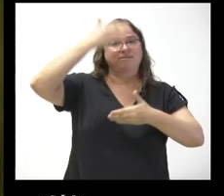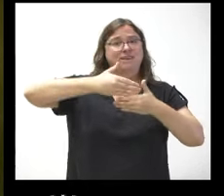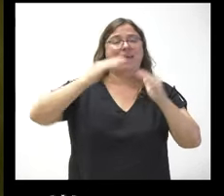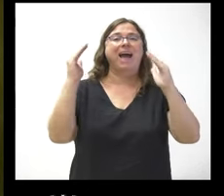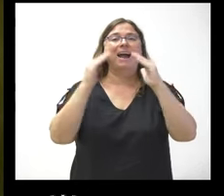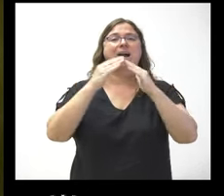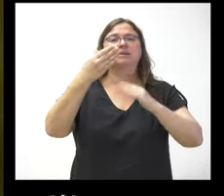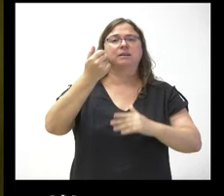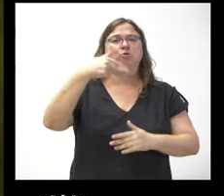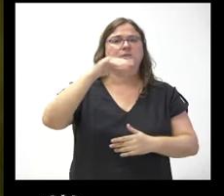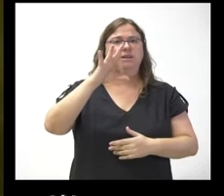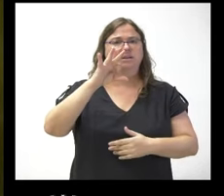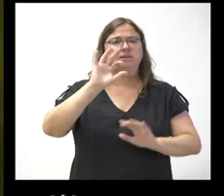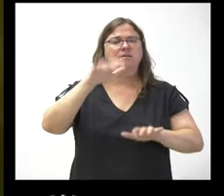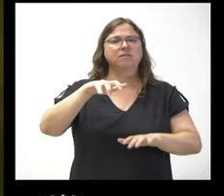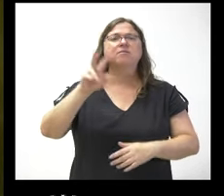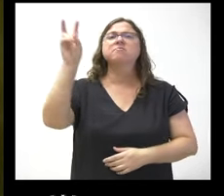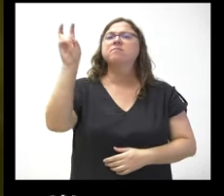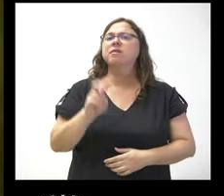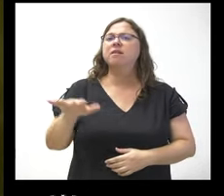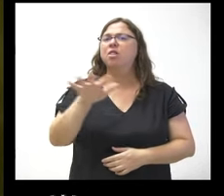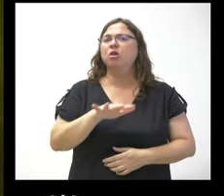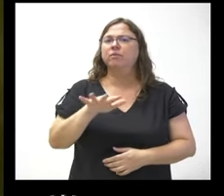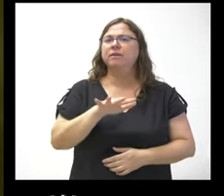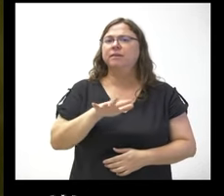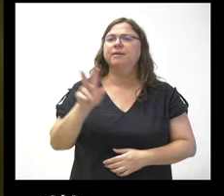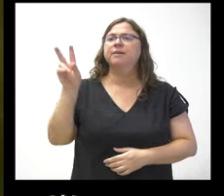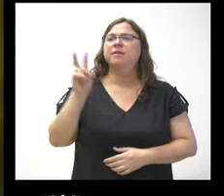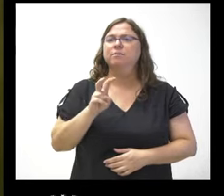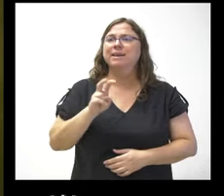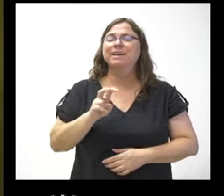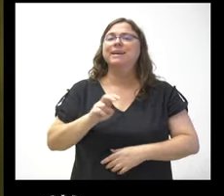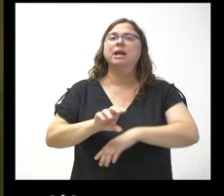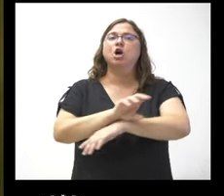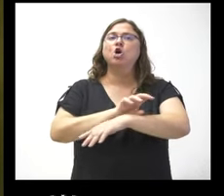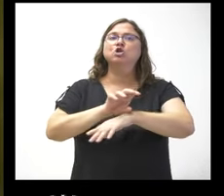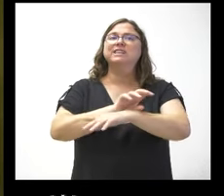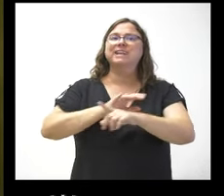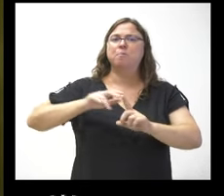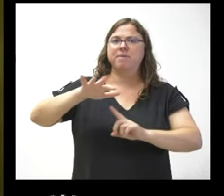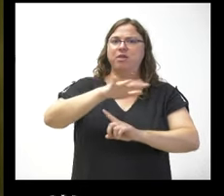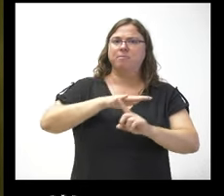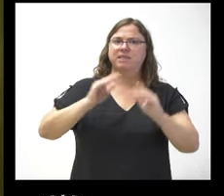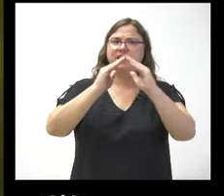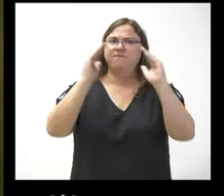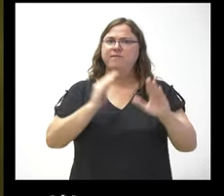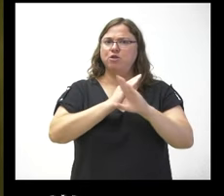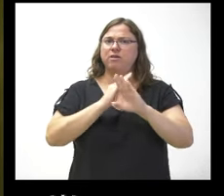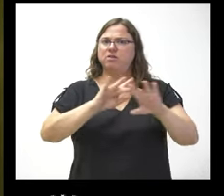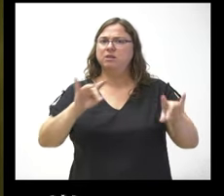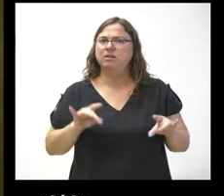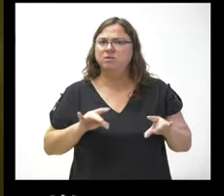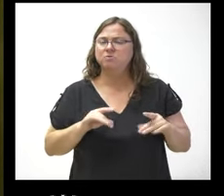botines de León procede finalmente de la consejería de medio ambiente vivienda y ordenación del territorio